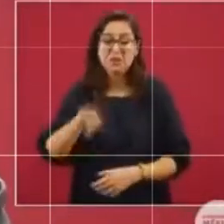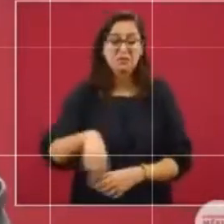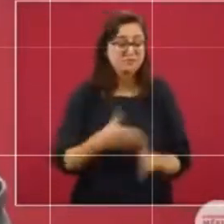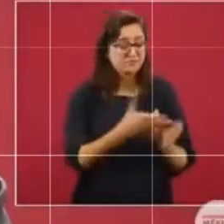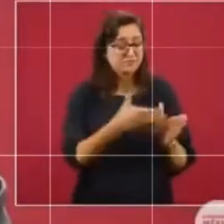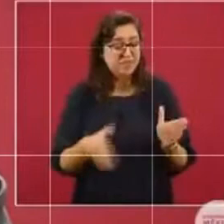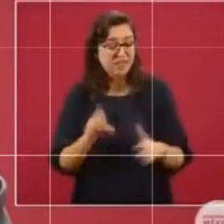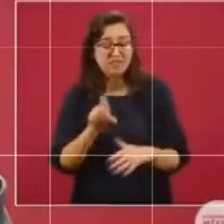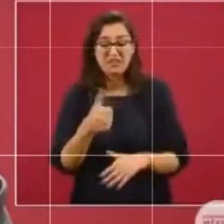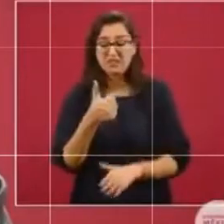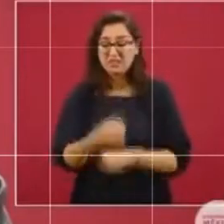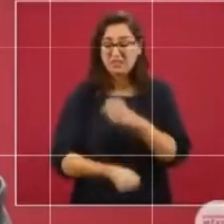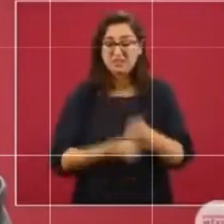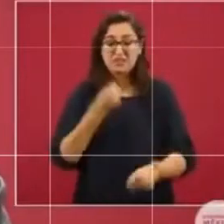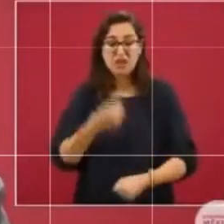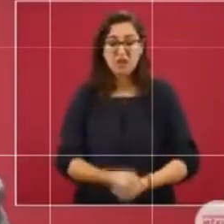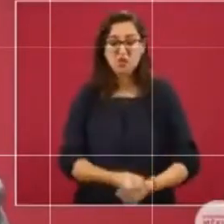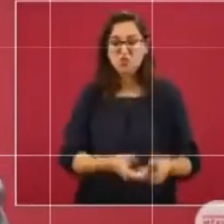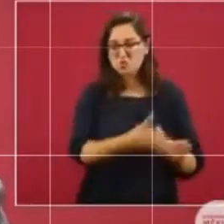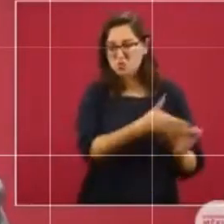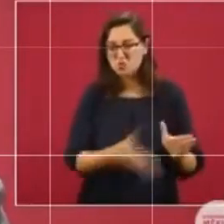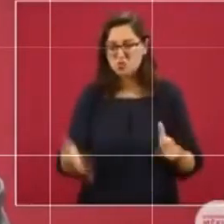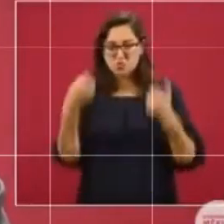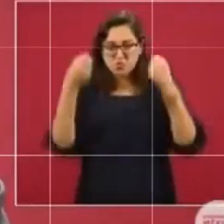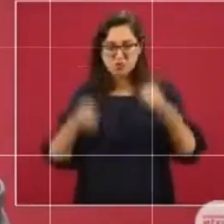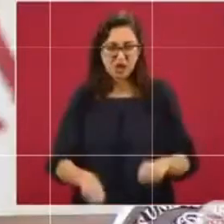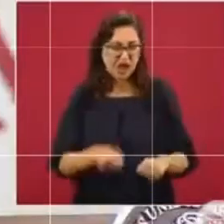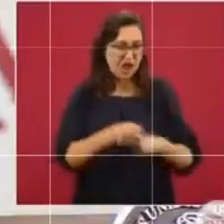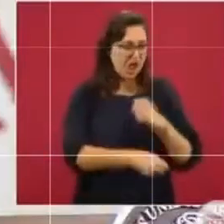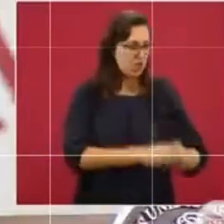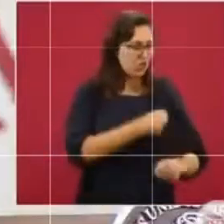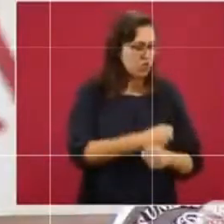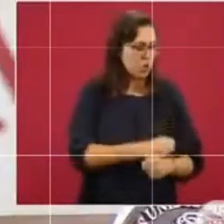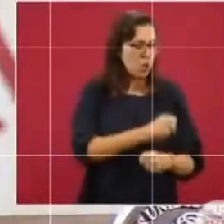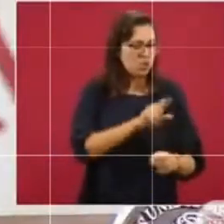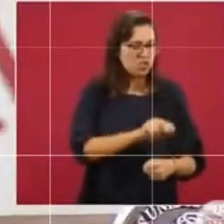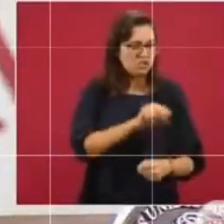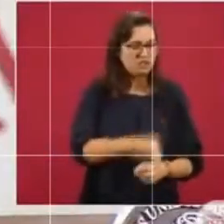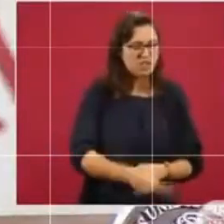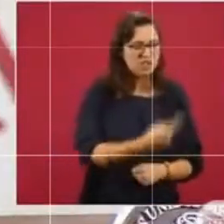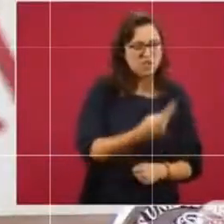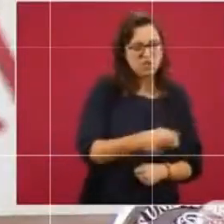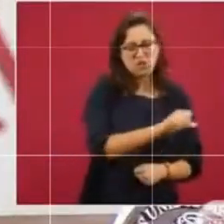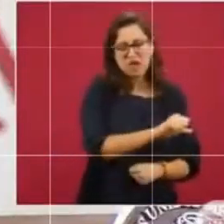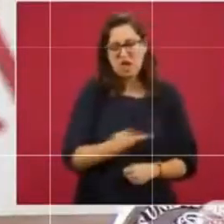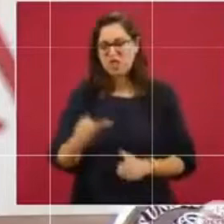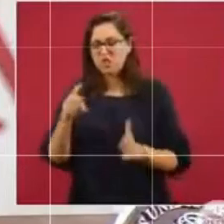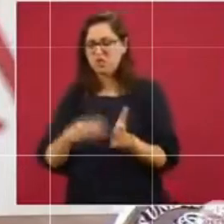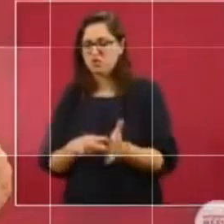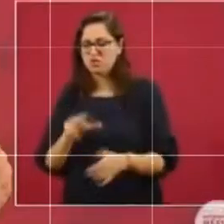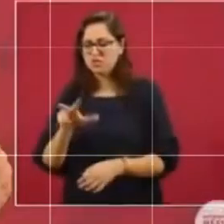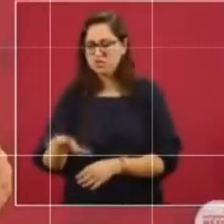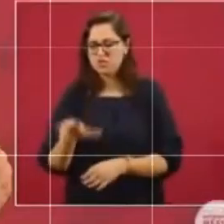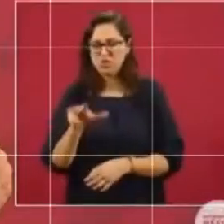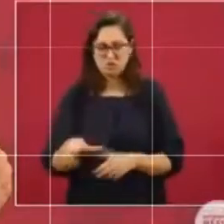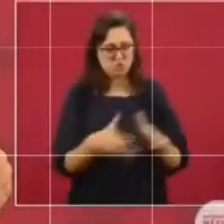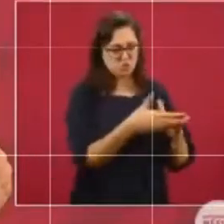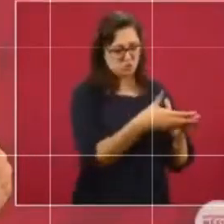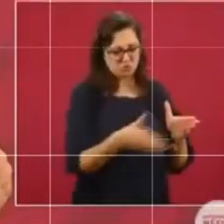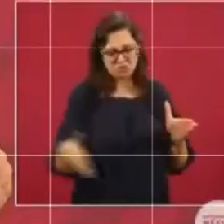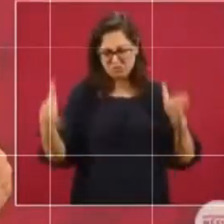años, en efecto, desde 82 hasta el